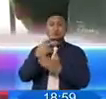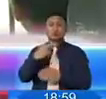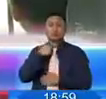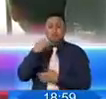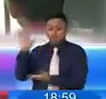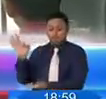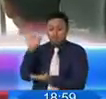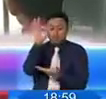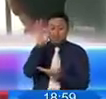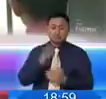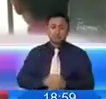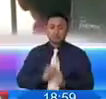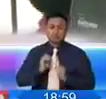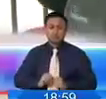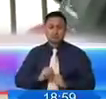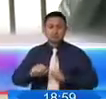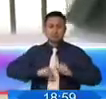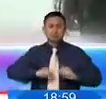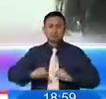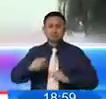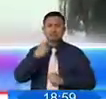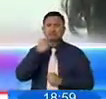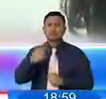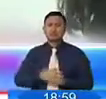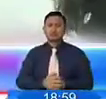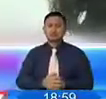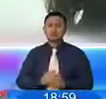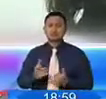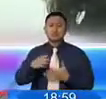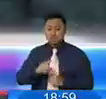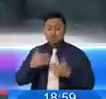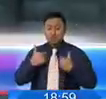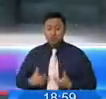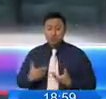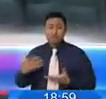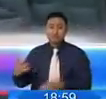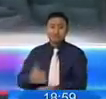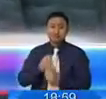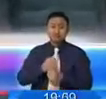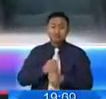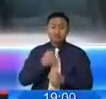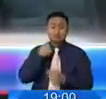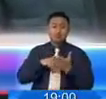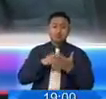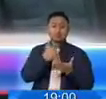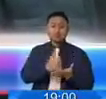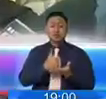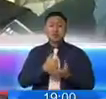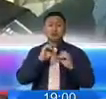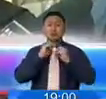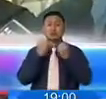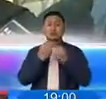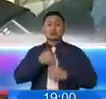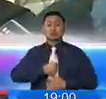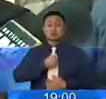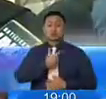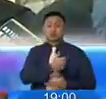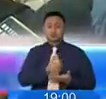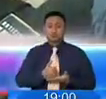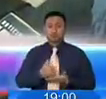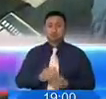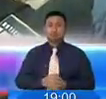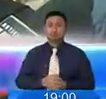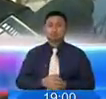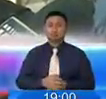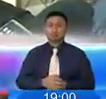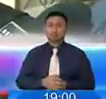caso. Aquí se puntualizaron acciones que, según dijeron, quedaron pendientes, como la ayuda de organismos civiles. Donde no les